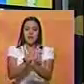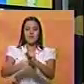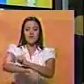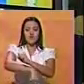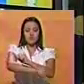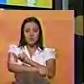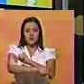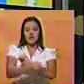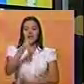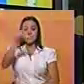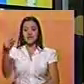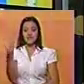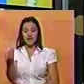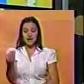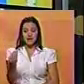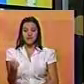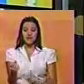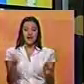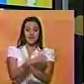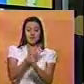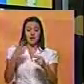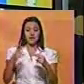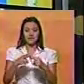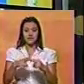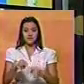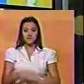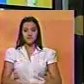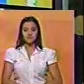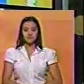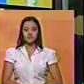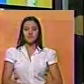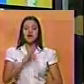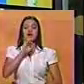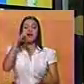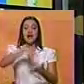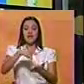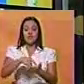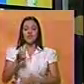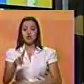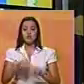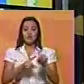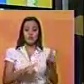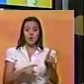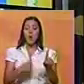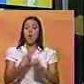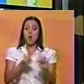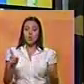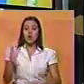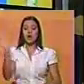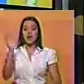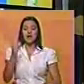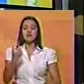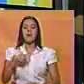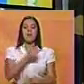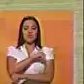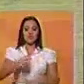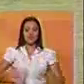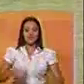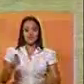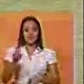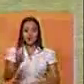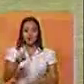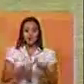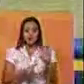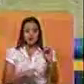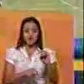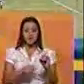Deportivo Italia derrotó al Deportivo Táchira 1-0. El Maracaibo venció al Carabobo 2-1, mientras que el Caracas goleó al Portuguesa 3-0. Nos vamos a